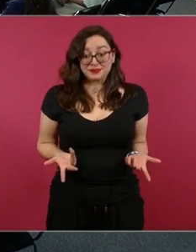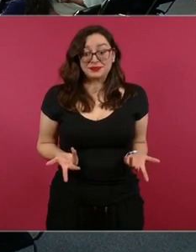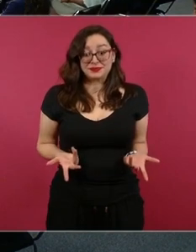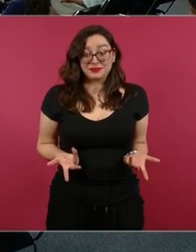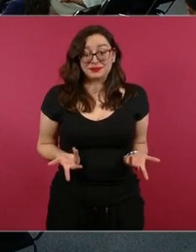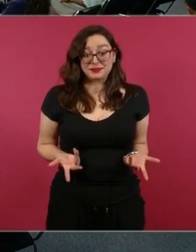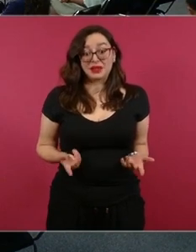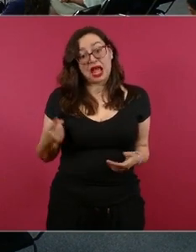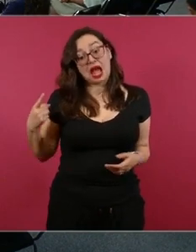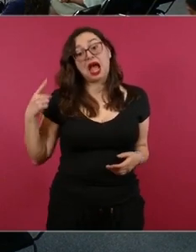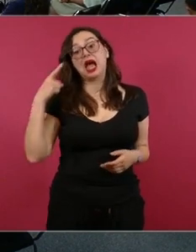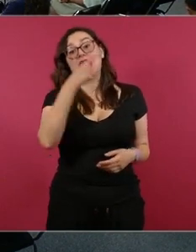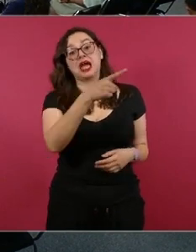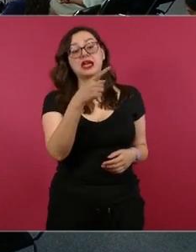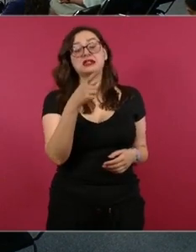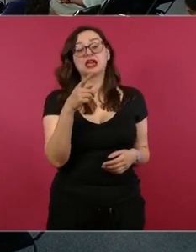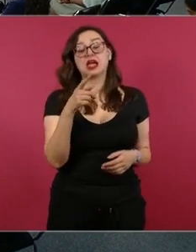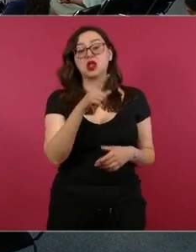en Puntamita,